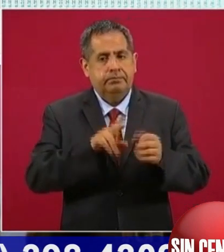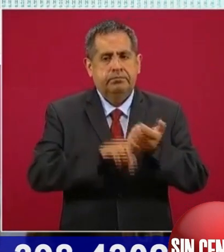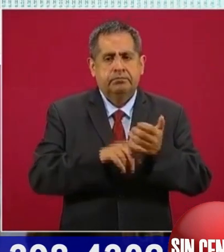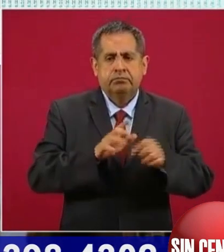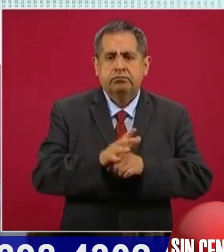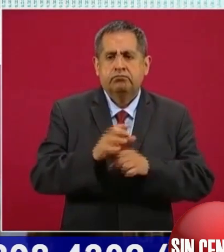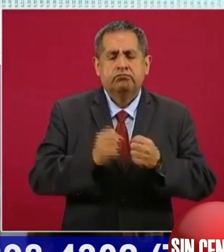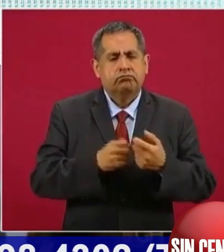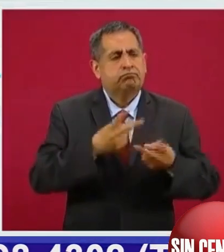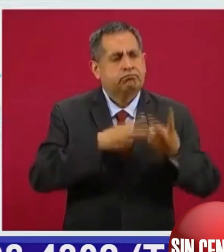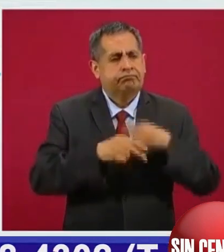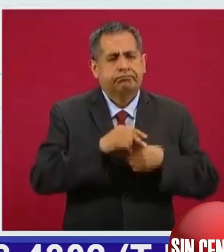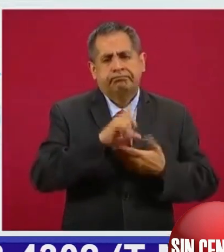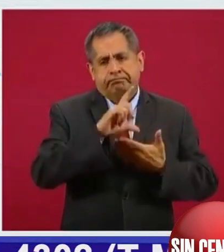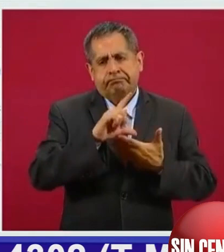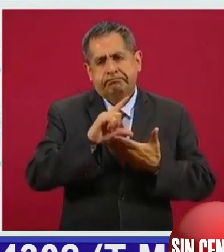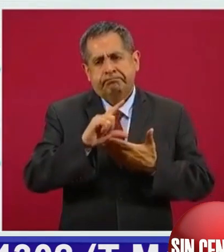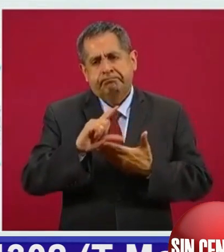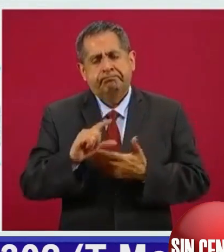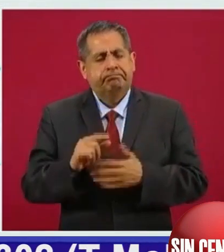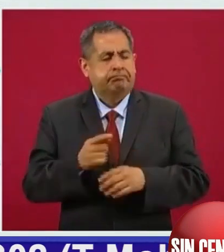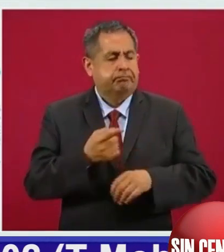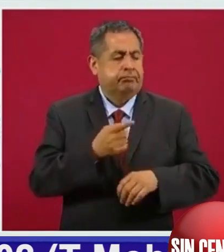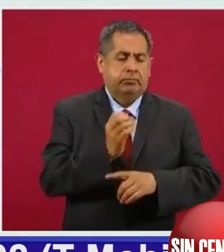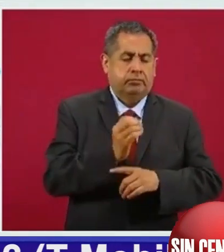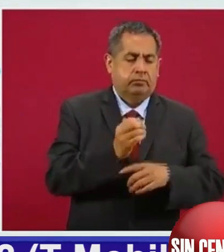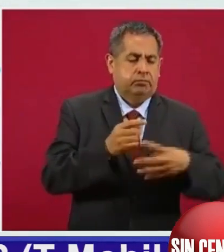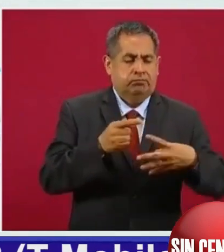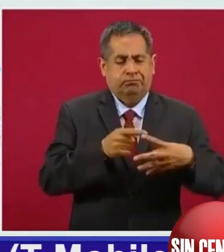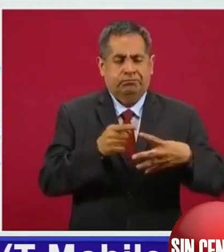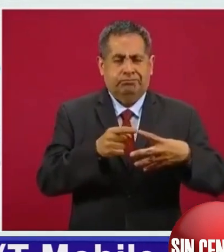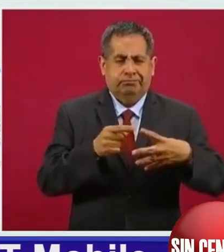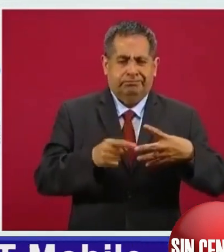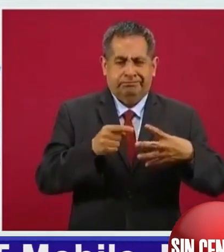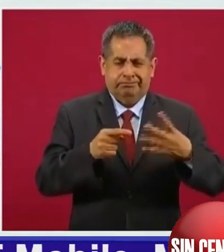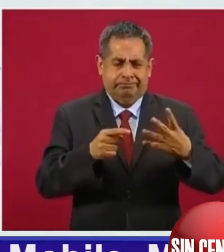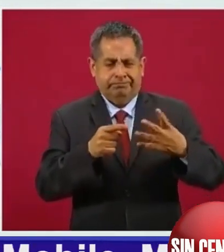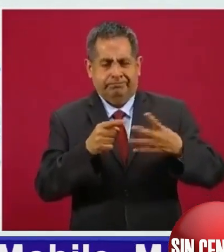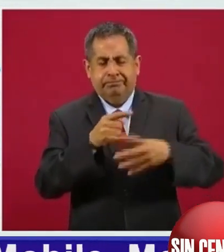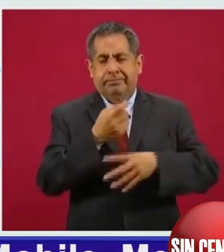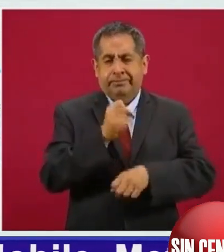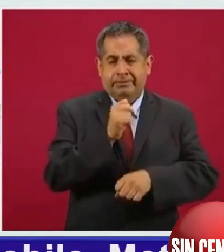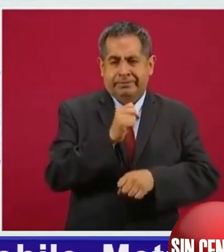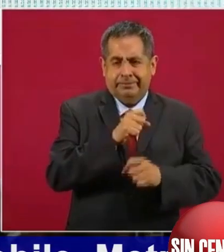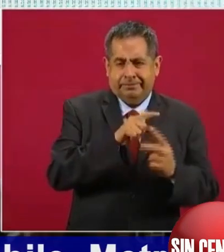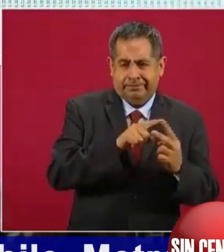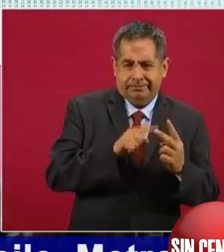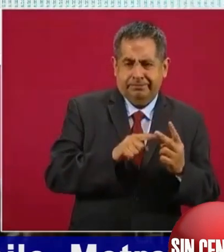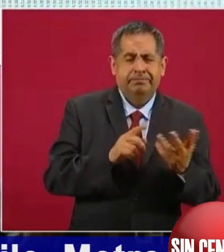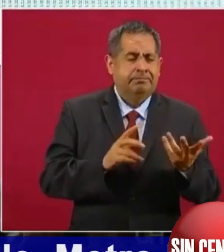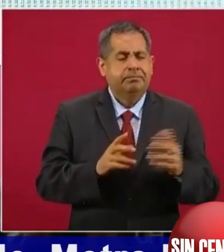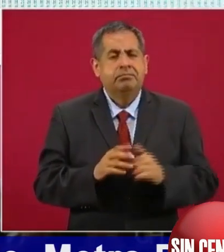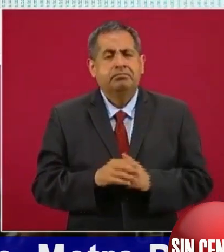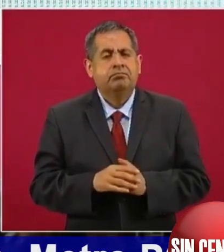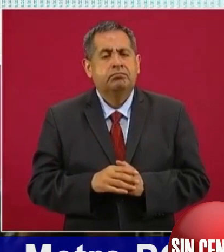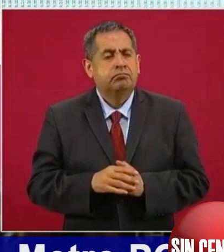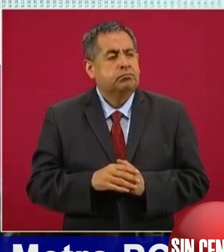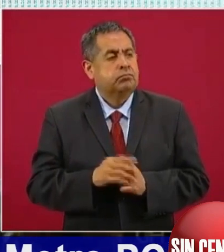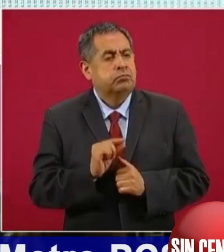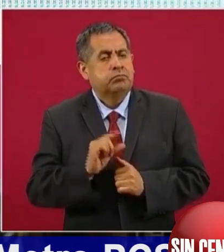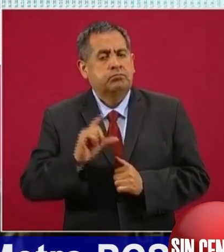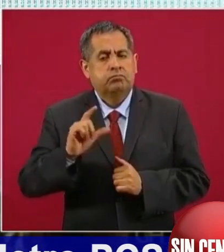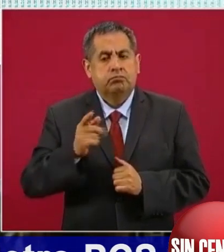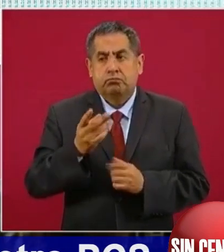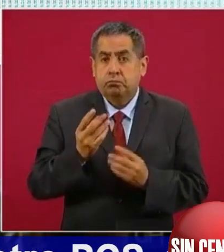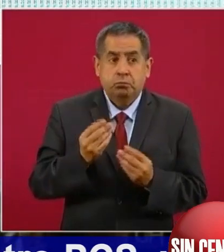consistente, empezó a reducirse y en las primeras semanas de octubre o las últimas 2 de septiembre empezó a incrementarse, pero no se ha incrementado